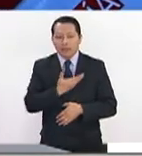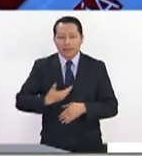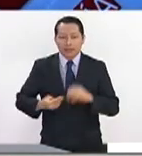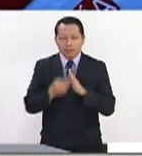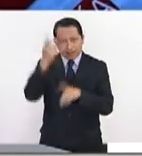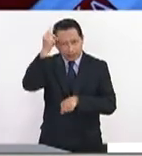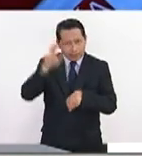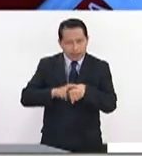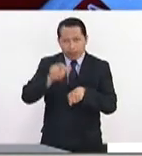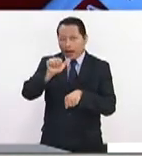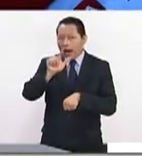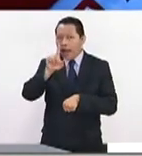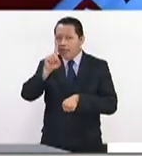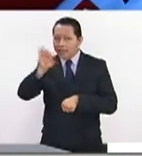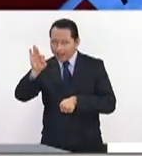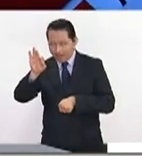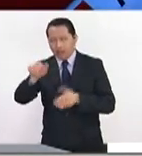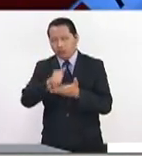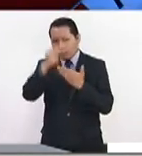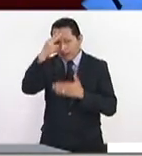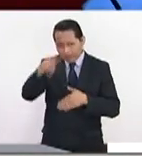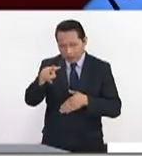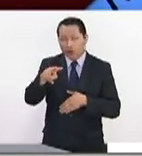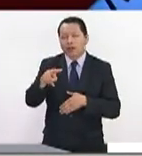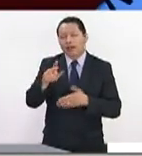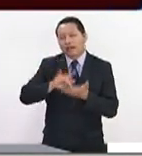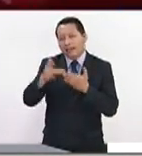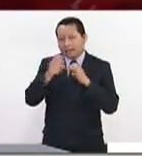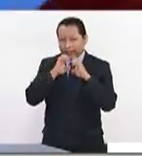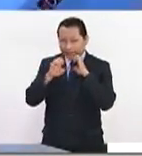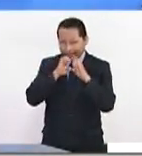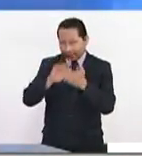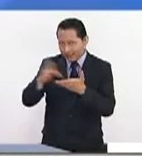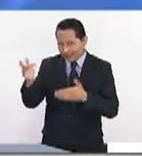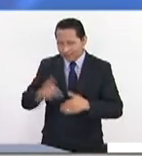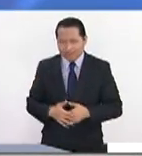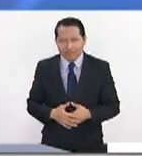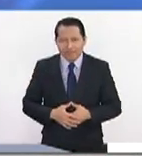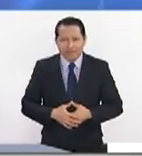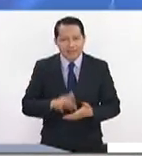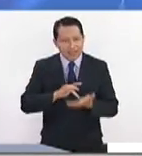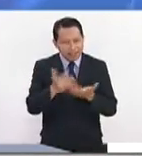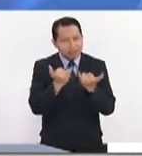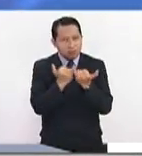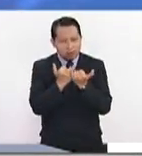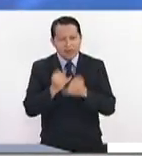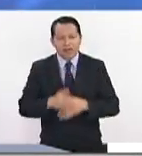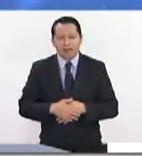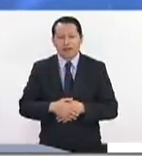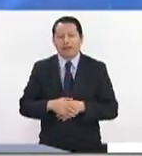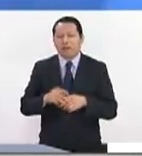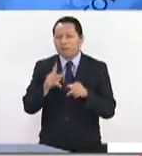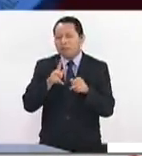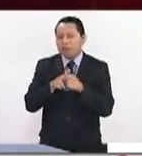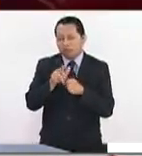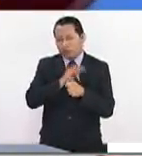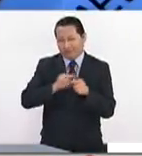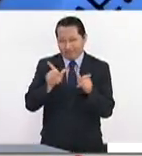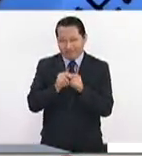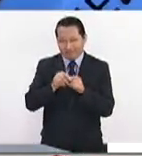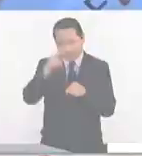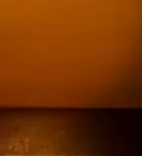Mesa Directiva de la Asamblea Legislativa de la Ciudad de México, por esa entrevista. Gracias a ustedes. Vamos a un breve corte, esto es México